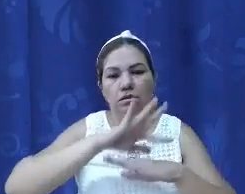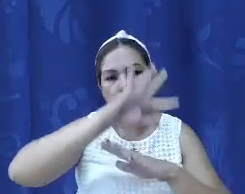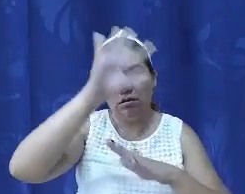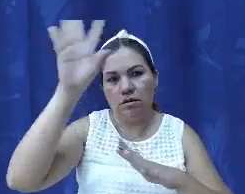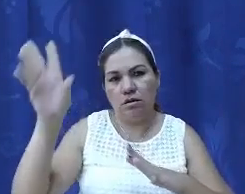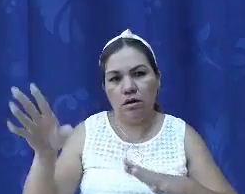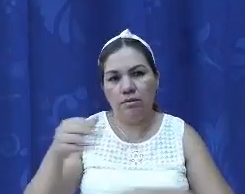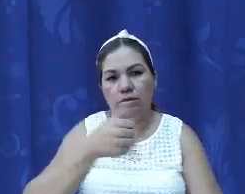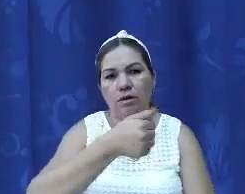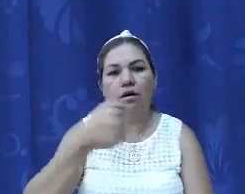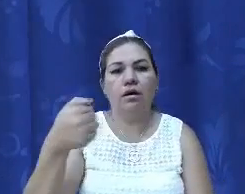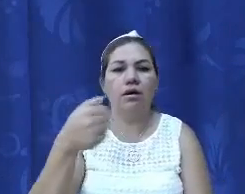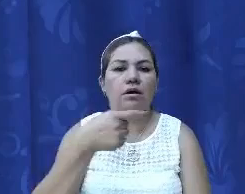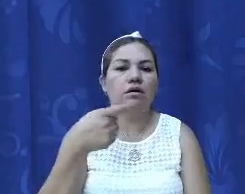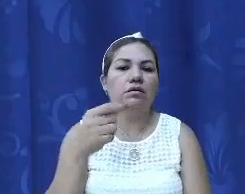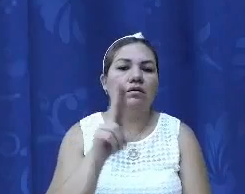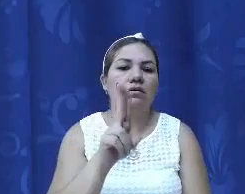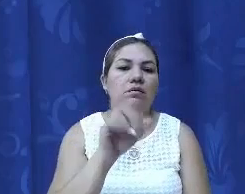alas del discernimiento.